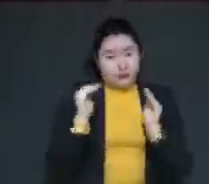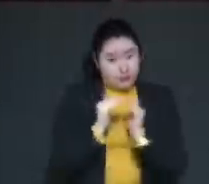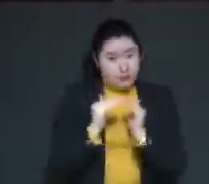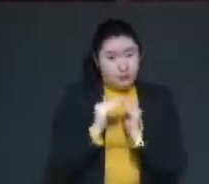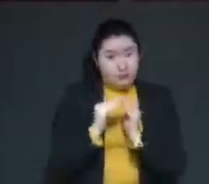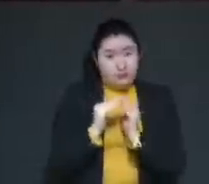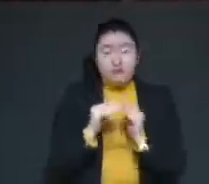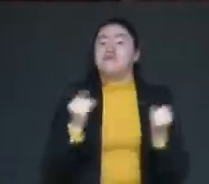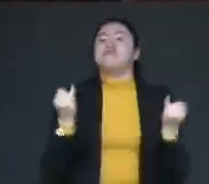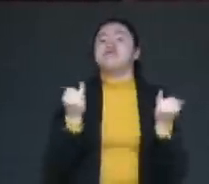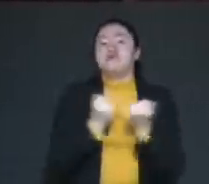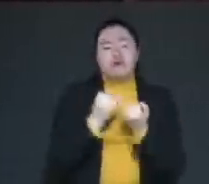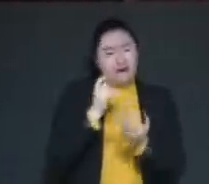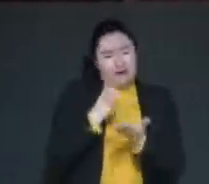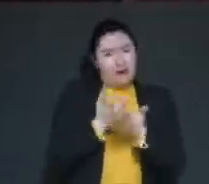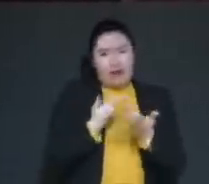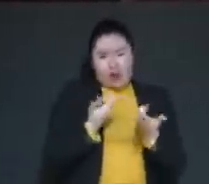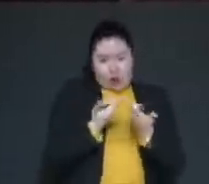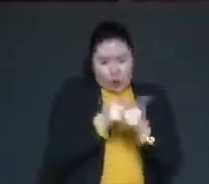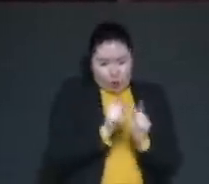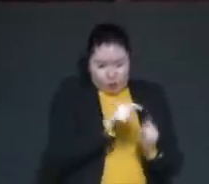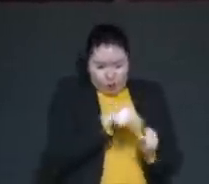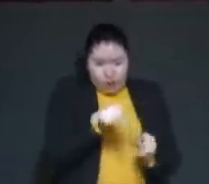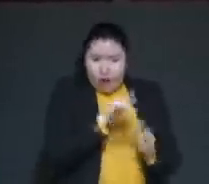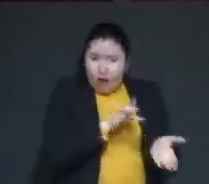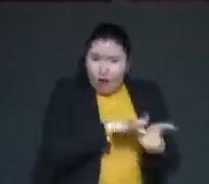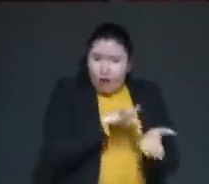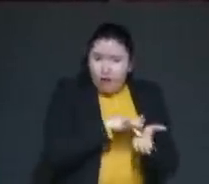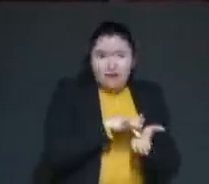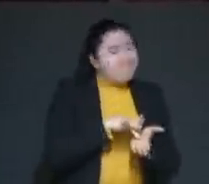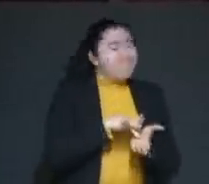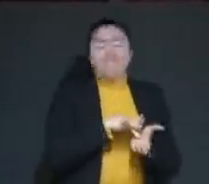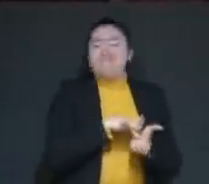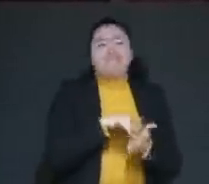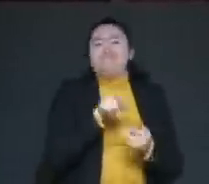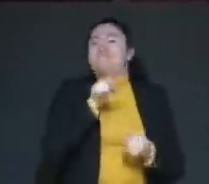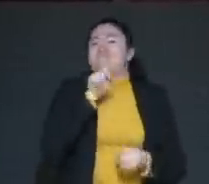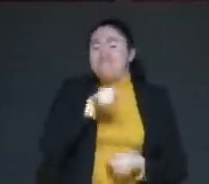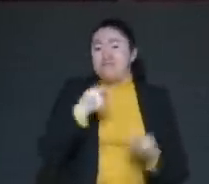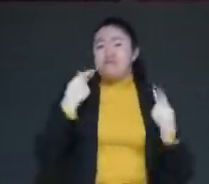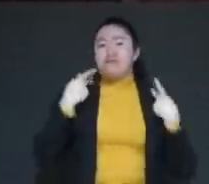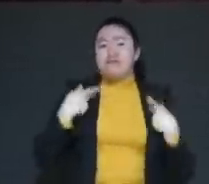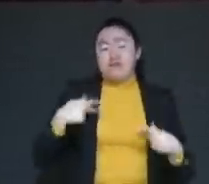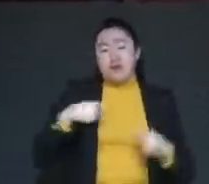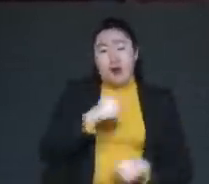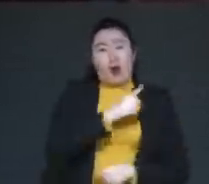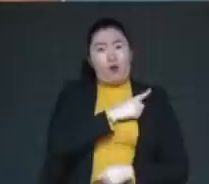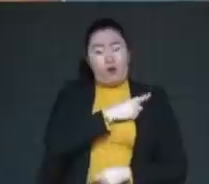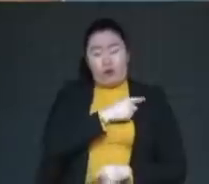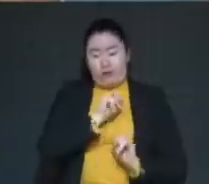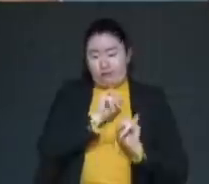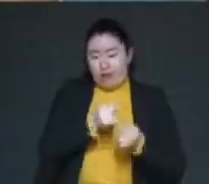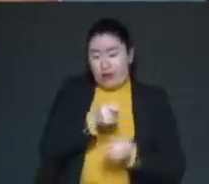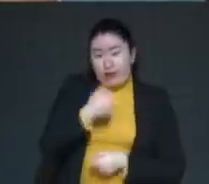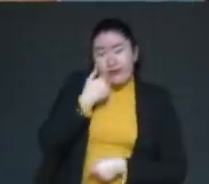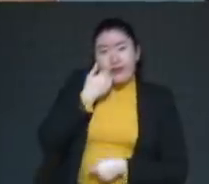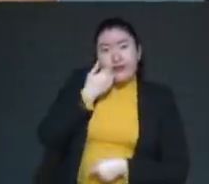también mucha gente que individualmente está solicitando vivienda y que no ha podido tener acceso a este